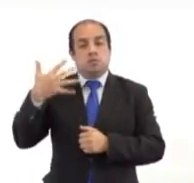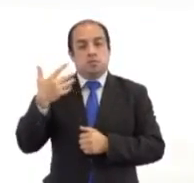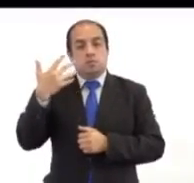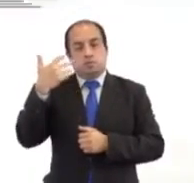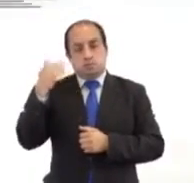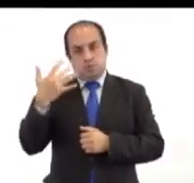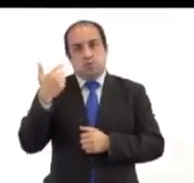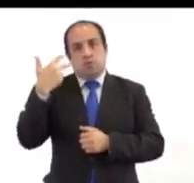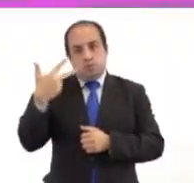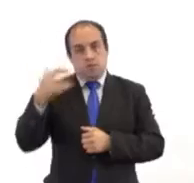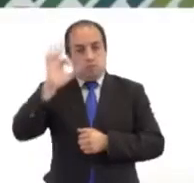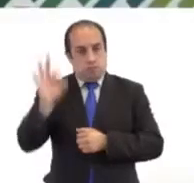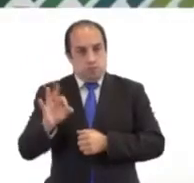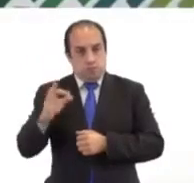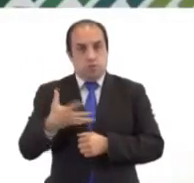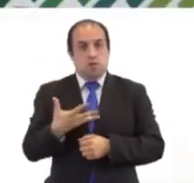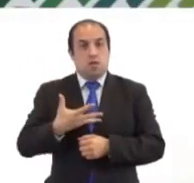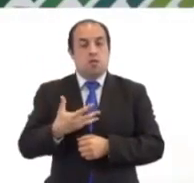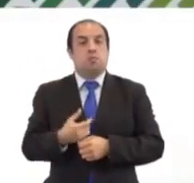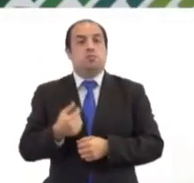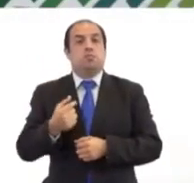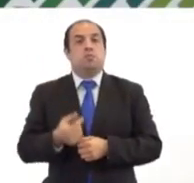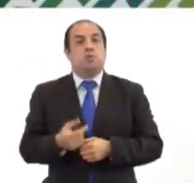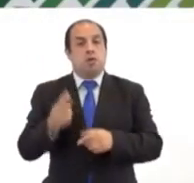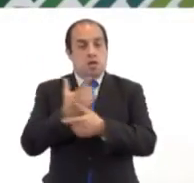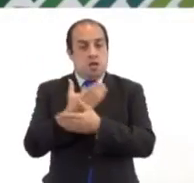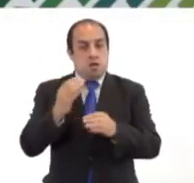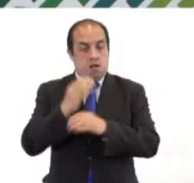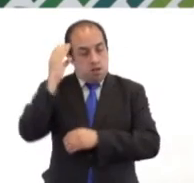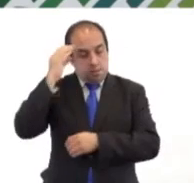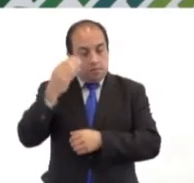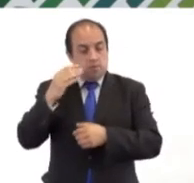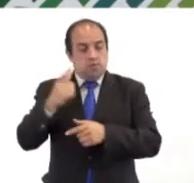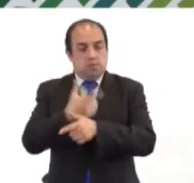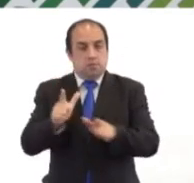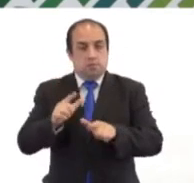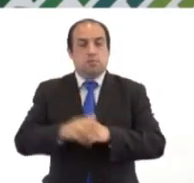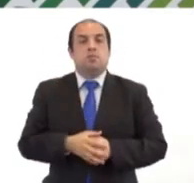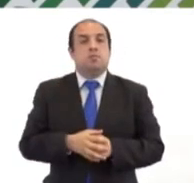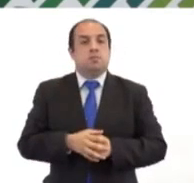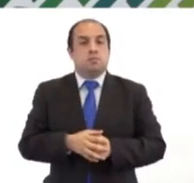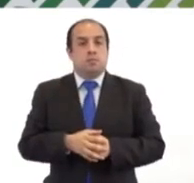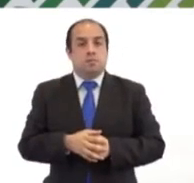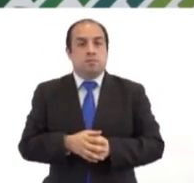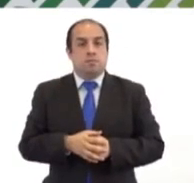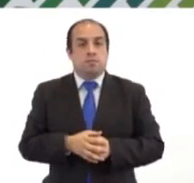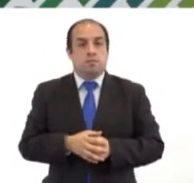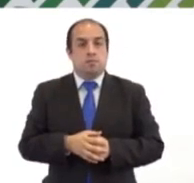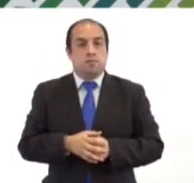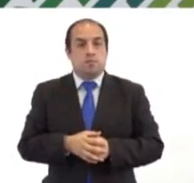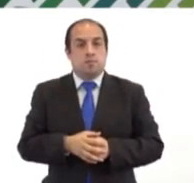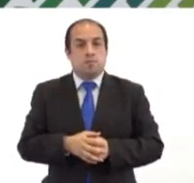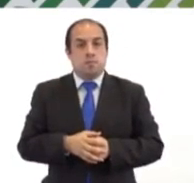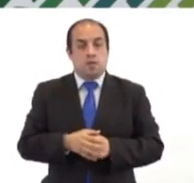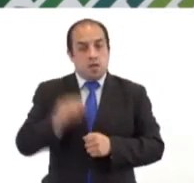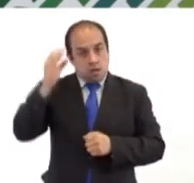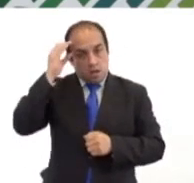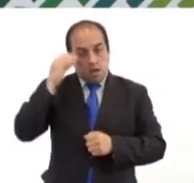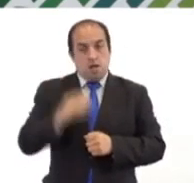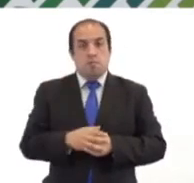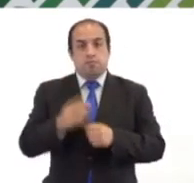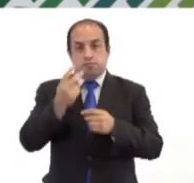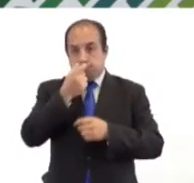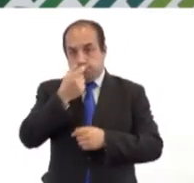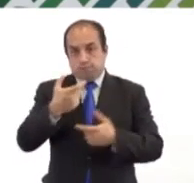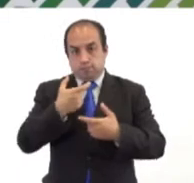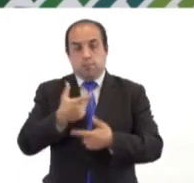total, 2,628 camas libres generales y 782 camas con ventilador disponibles.